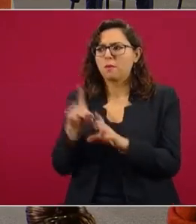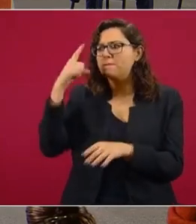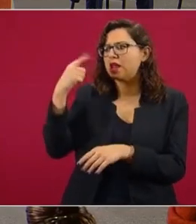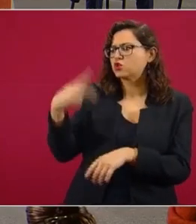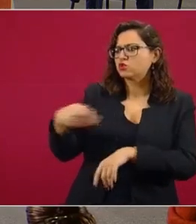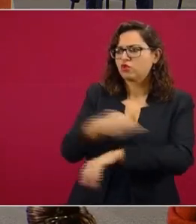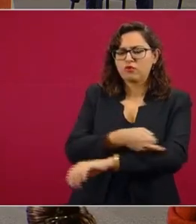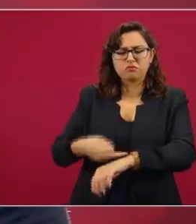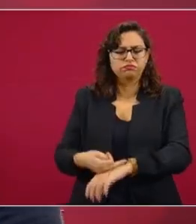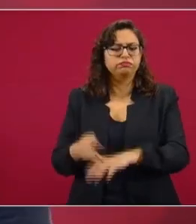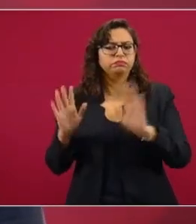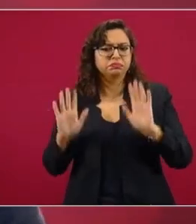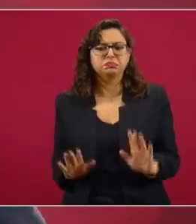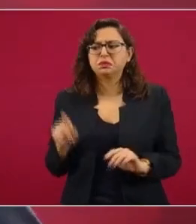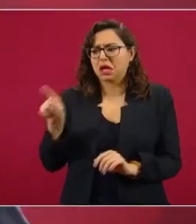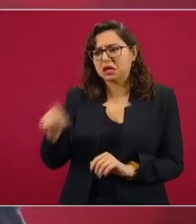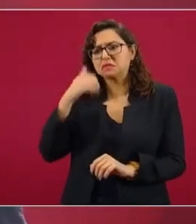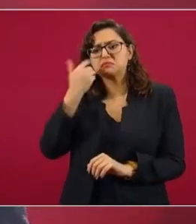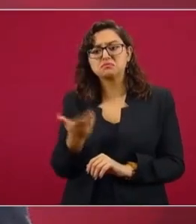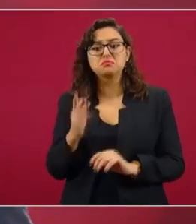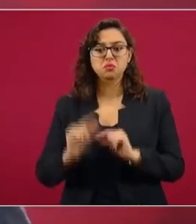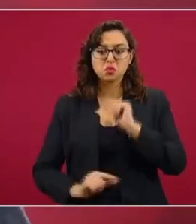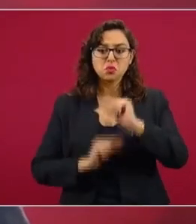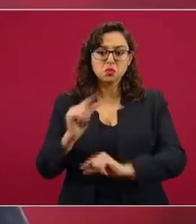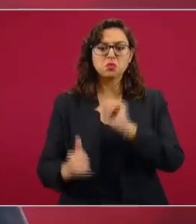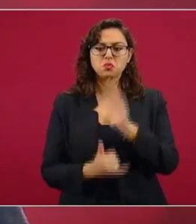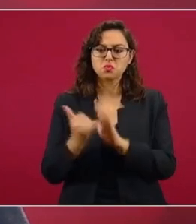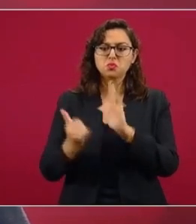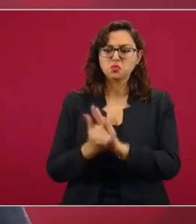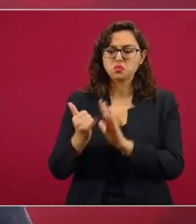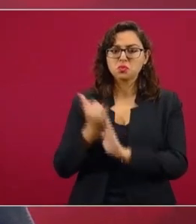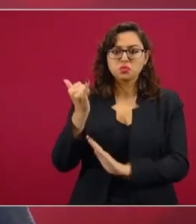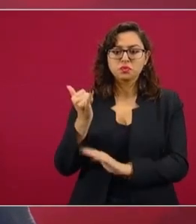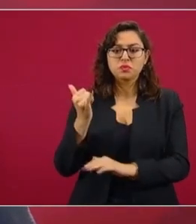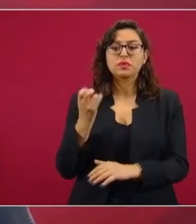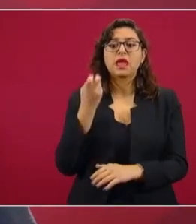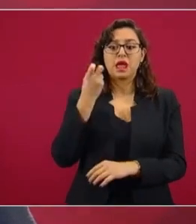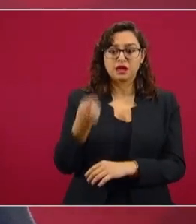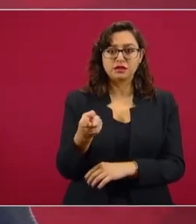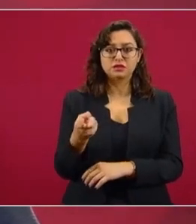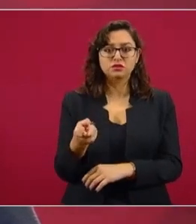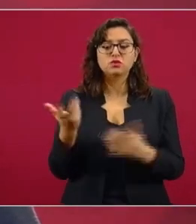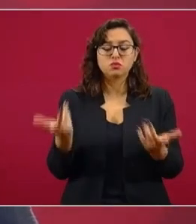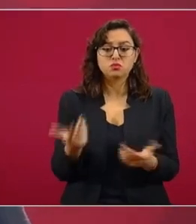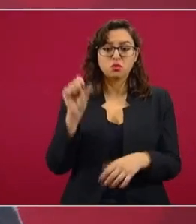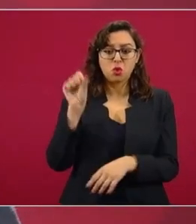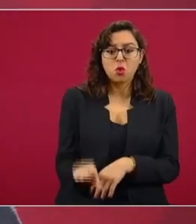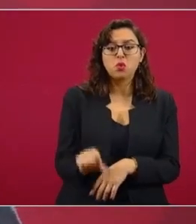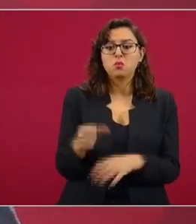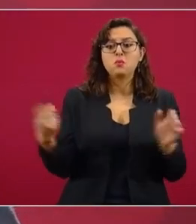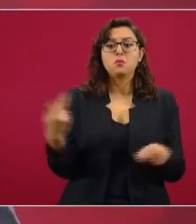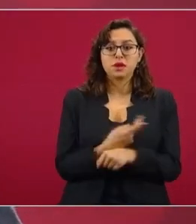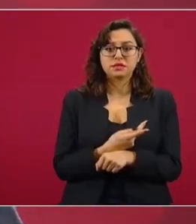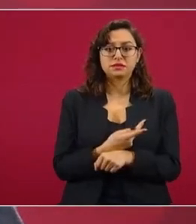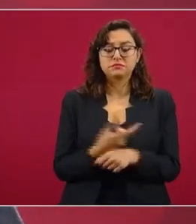y después que puede ir construyendo su vivienda de manera progresiva. De alguna manera esta reforma reconoce lo que hoy sucede, que es